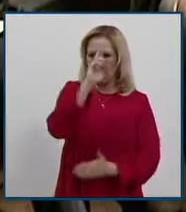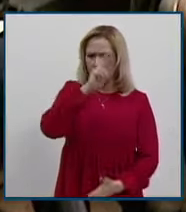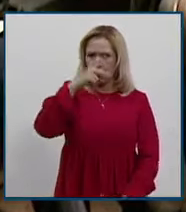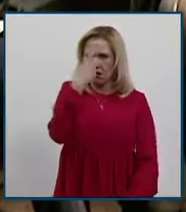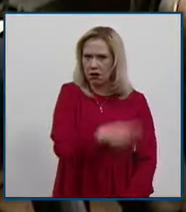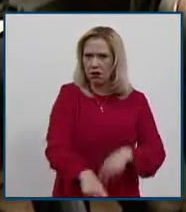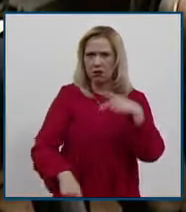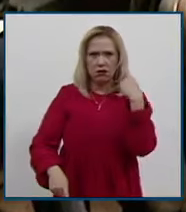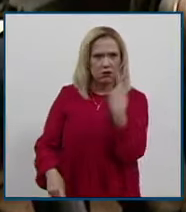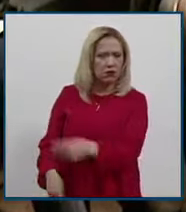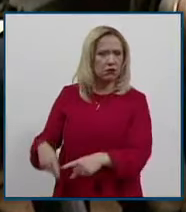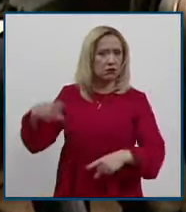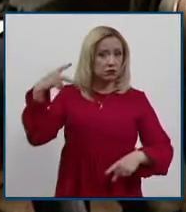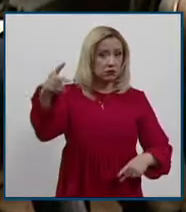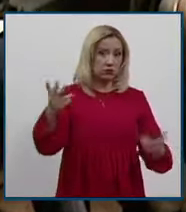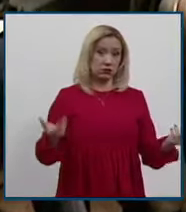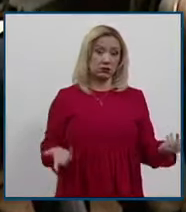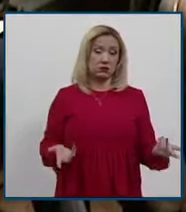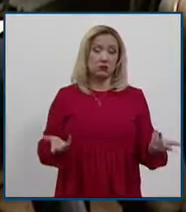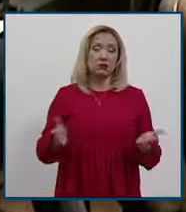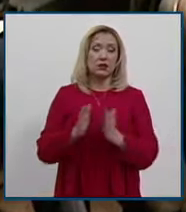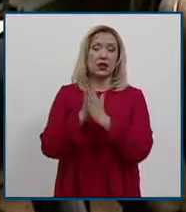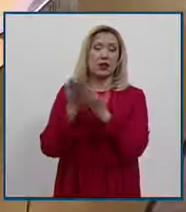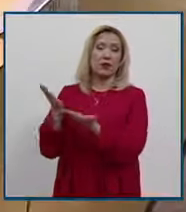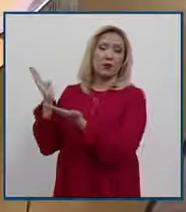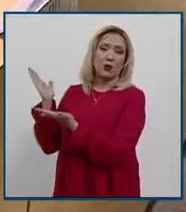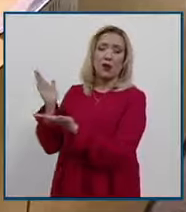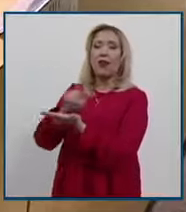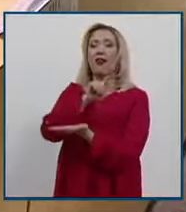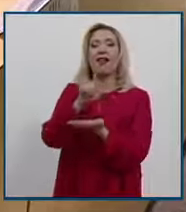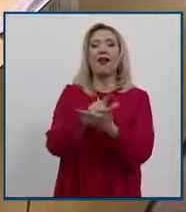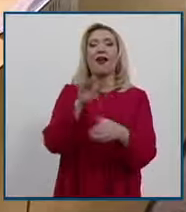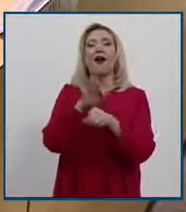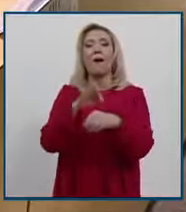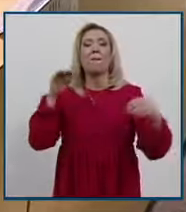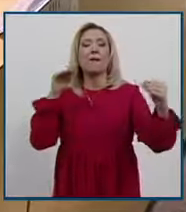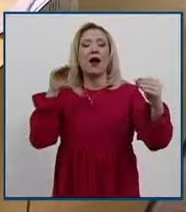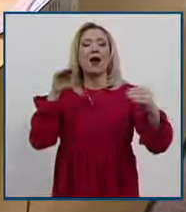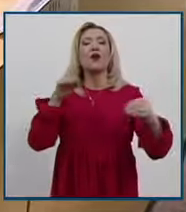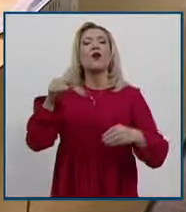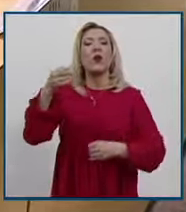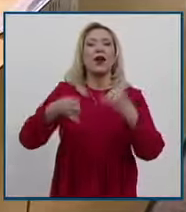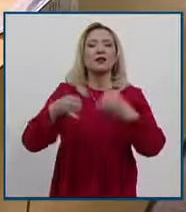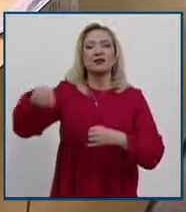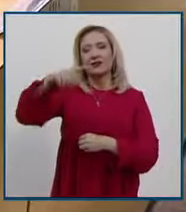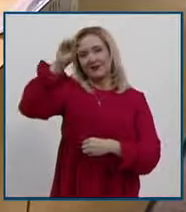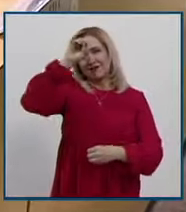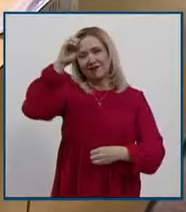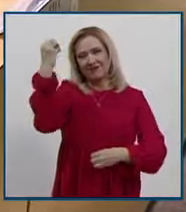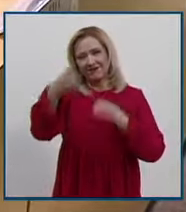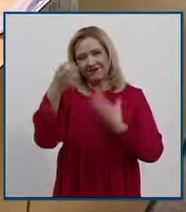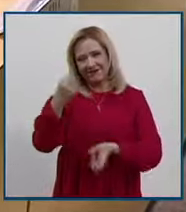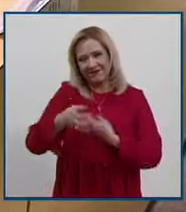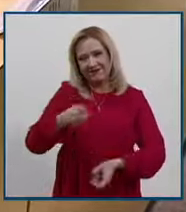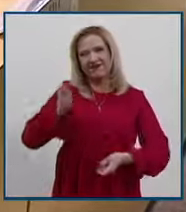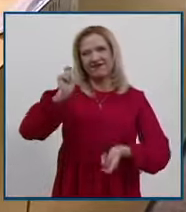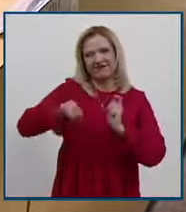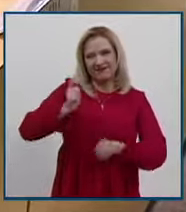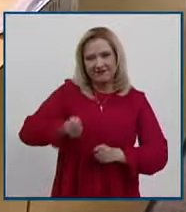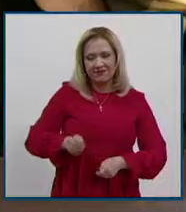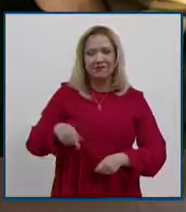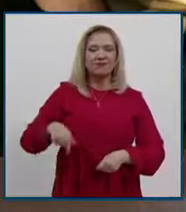federales durante la presentación del libro La Ley de Amparo comentada por juzgadoras y juzgadores del poder judicial de la